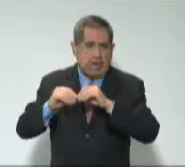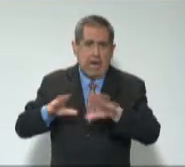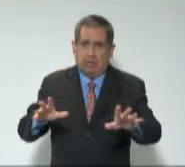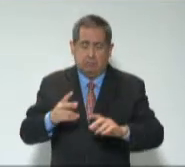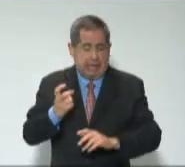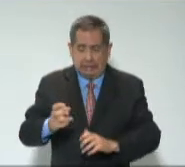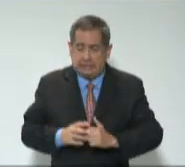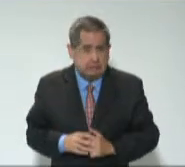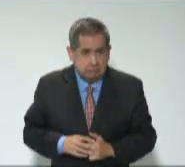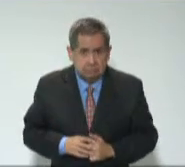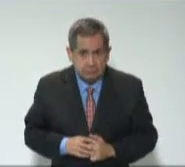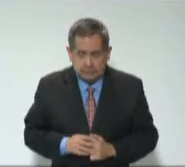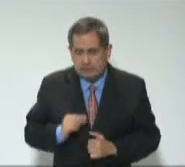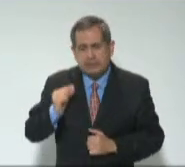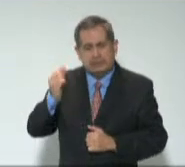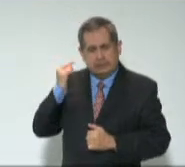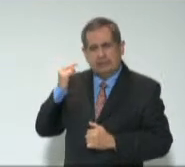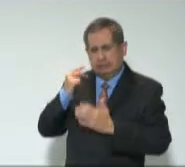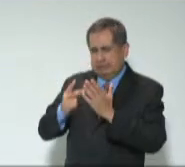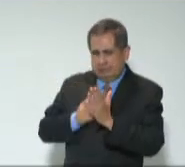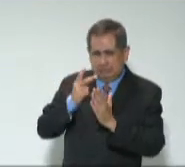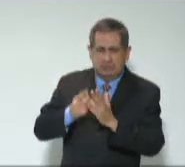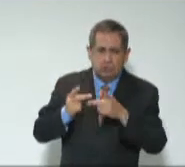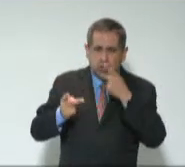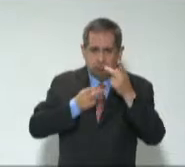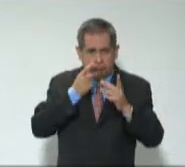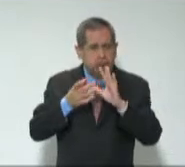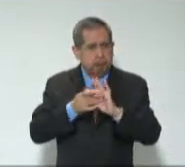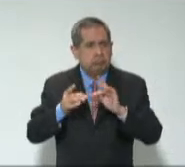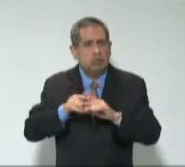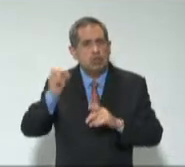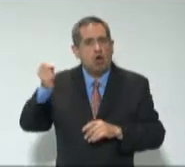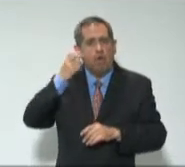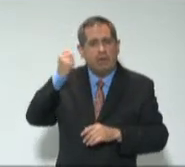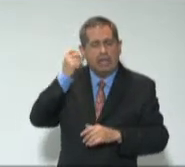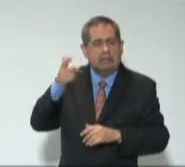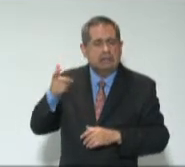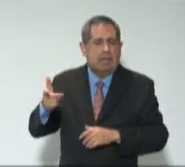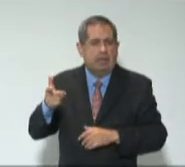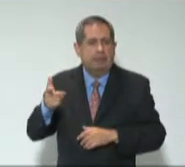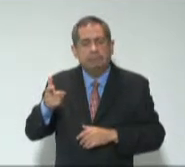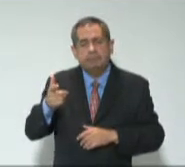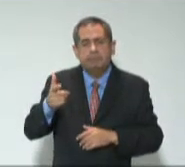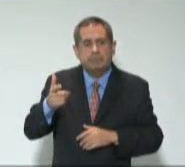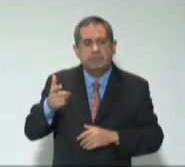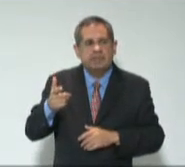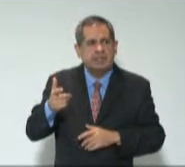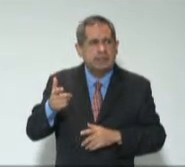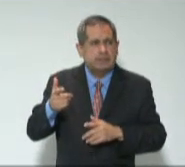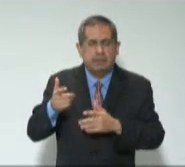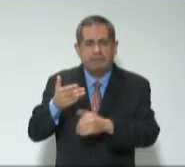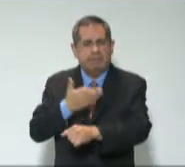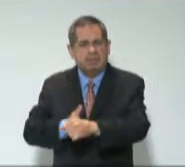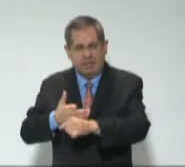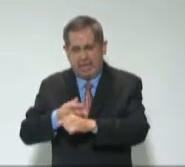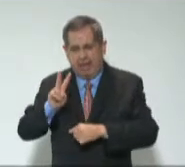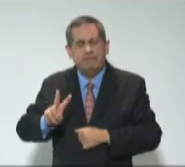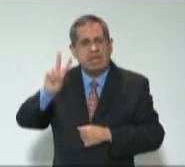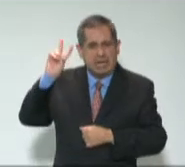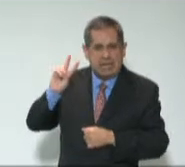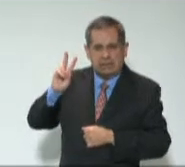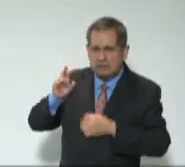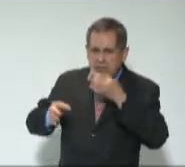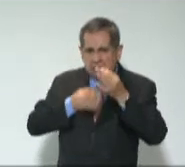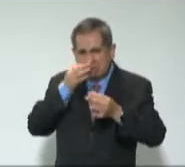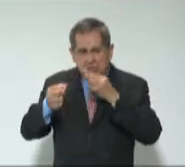hace unos pocos días lo volví a destacar pero es algo que en la conferencia vespertina del viernes próximo pasado pero